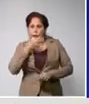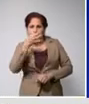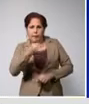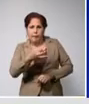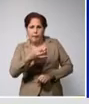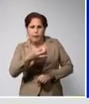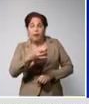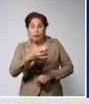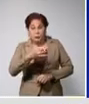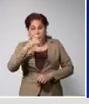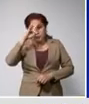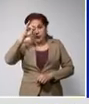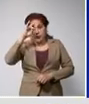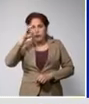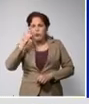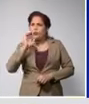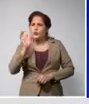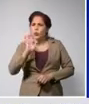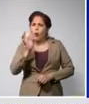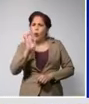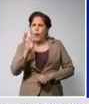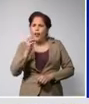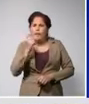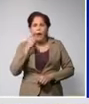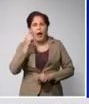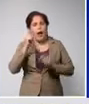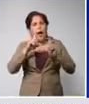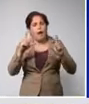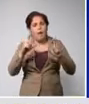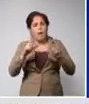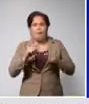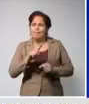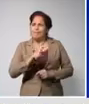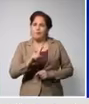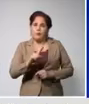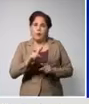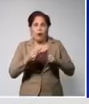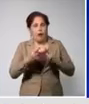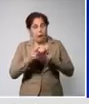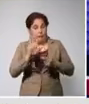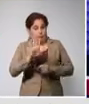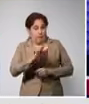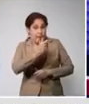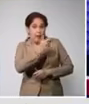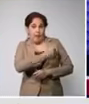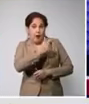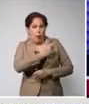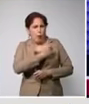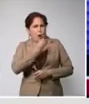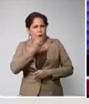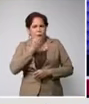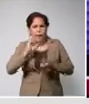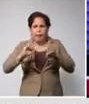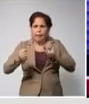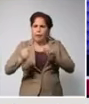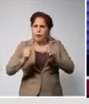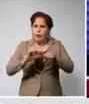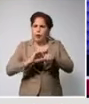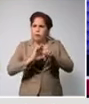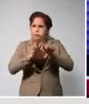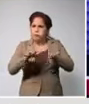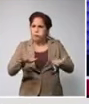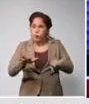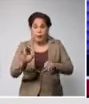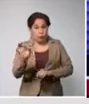que Sí. todavía no se ve ese impacto deseado. También no, o sea, no podemos esperar